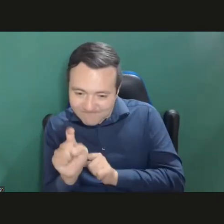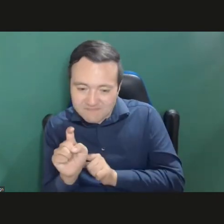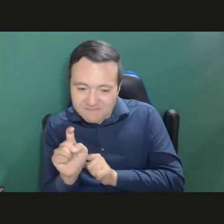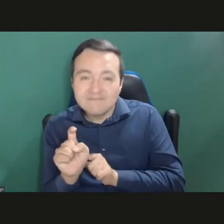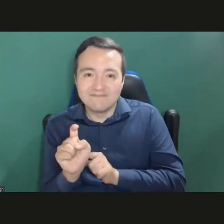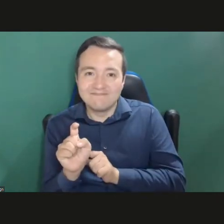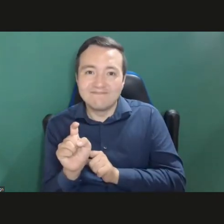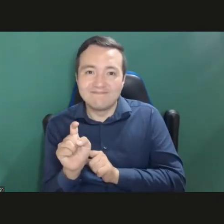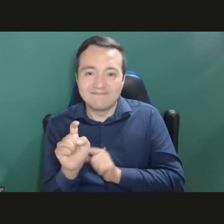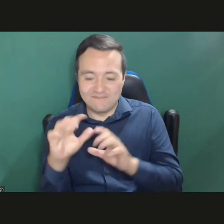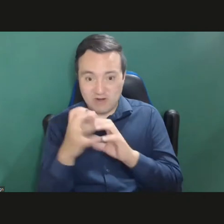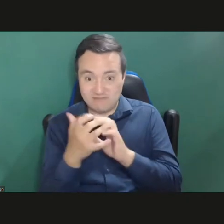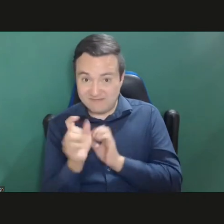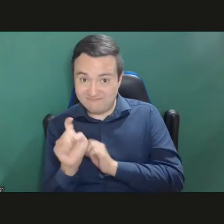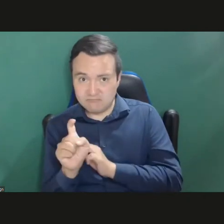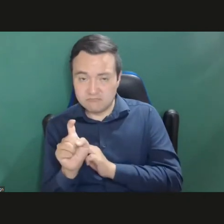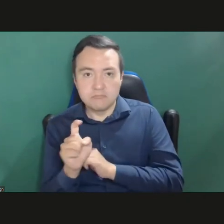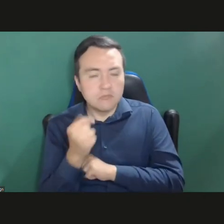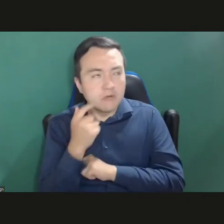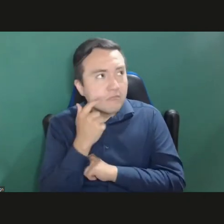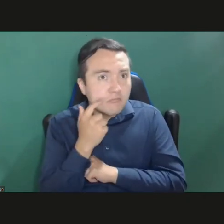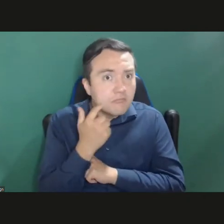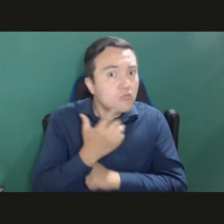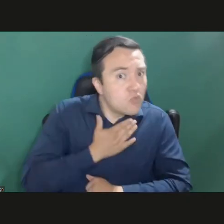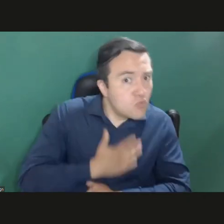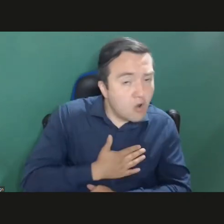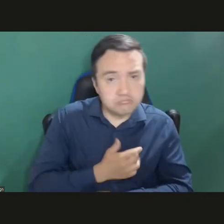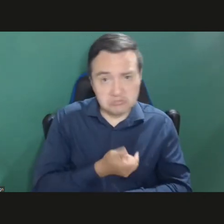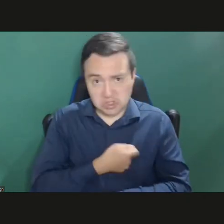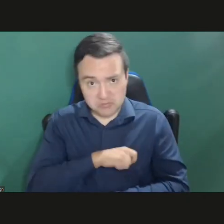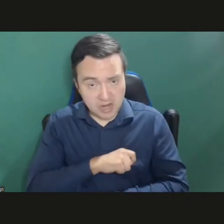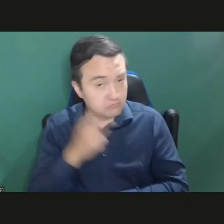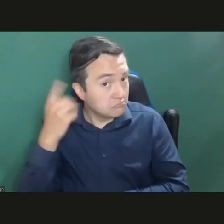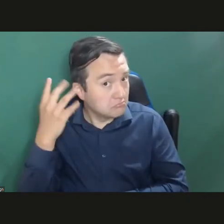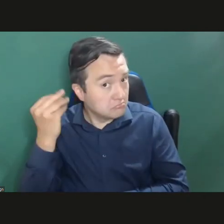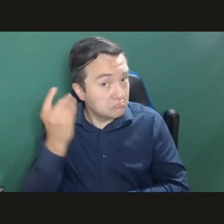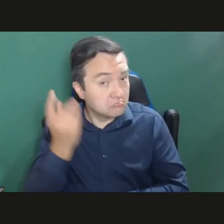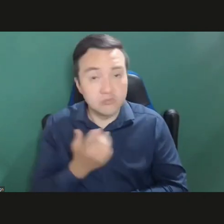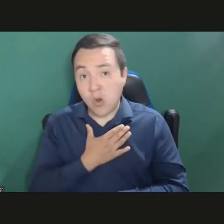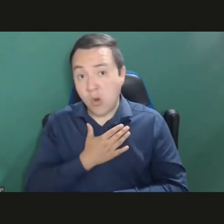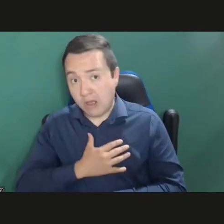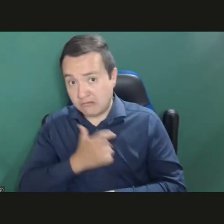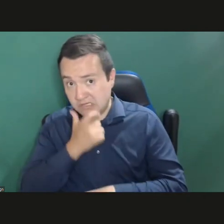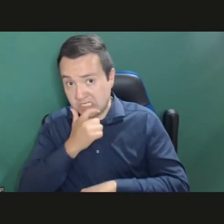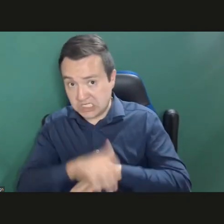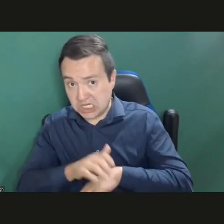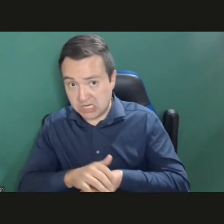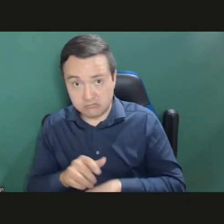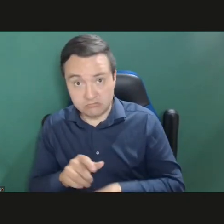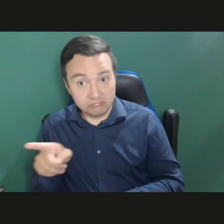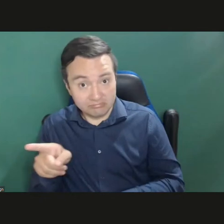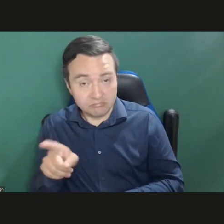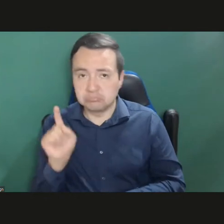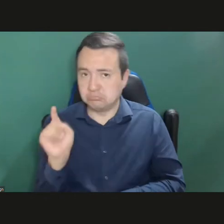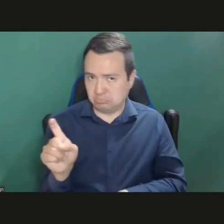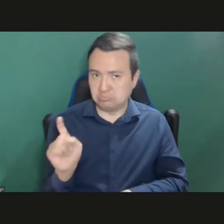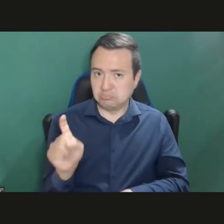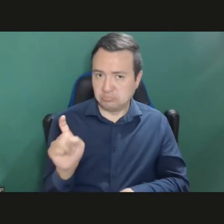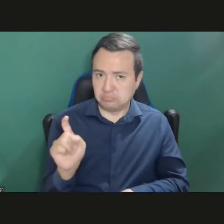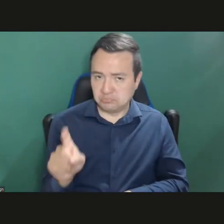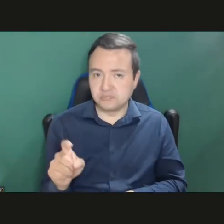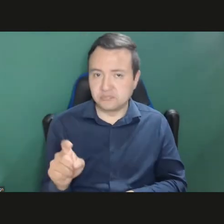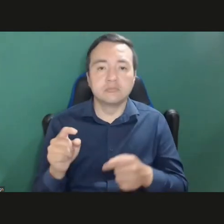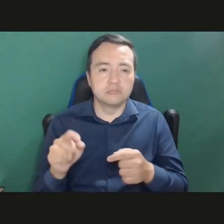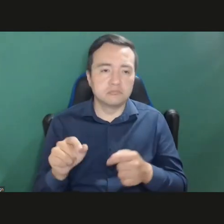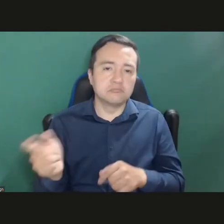globo donde pueden escoger el idioma que ustedes quieren eso se encuentra al pie de su página entonces antes de pasar a los panelistas